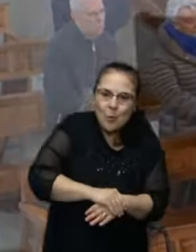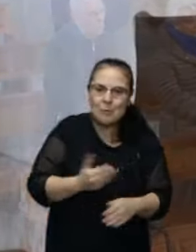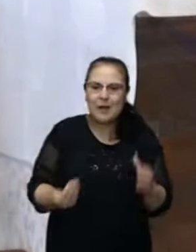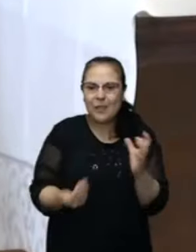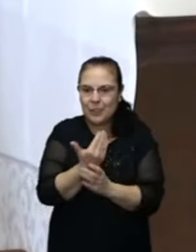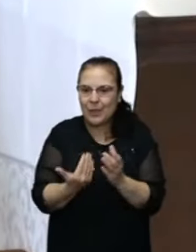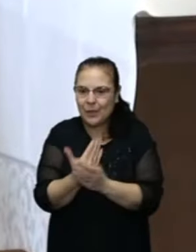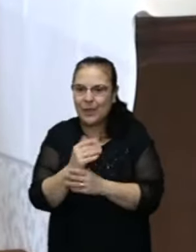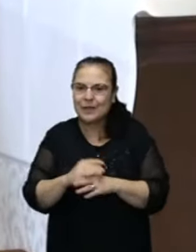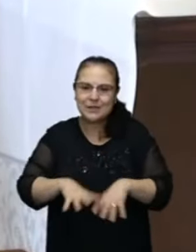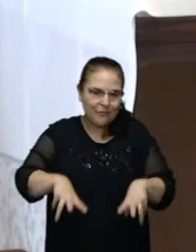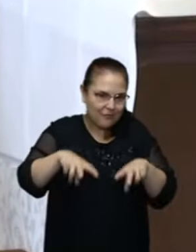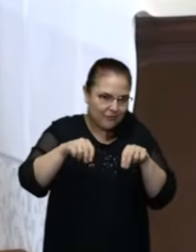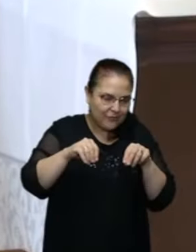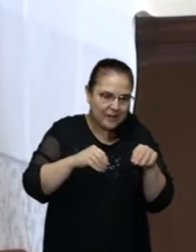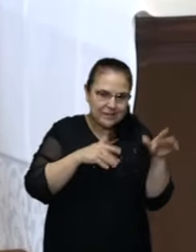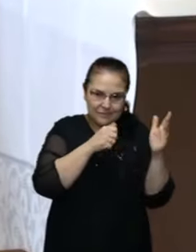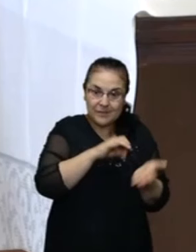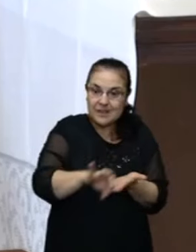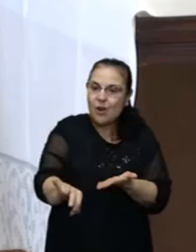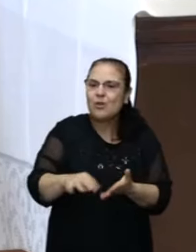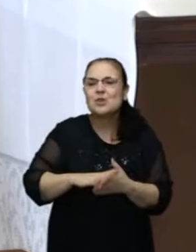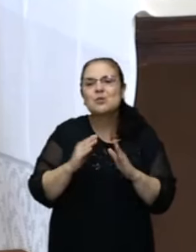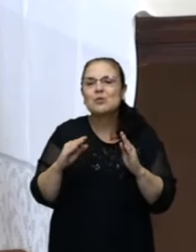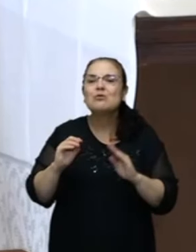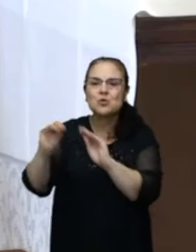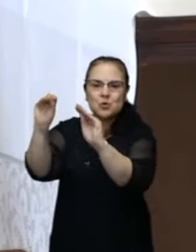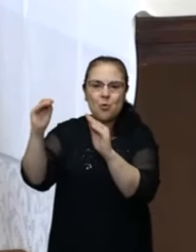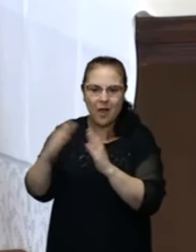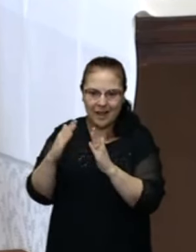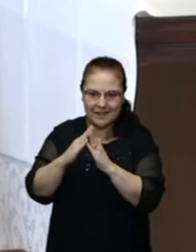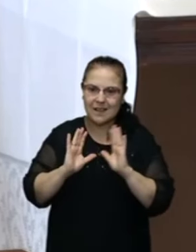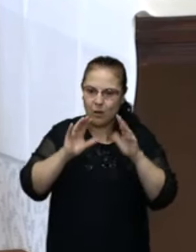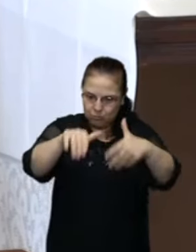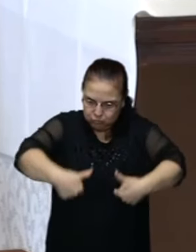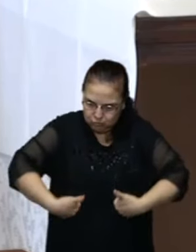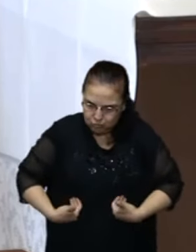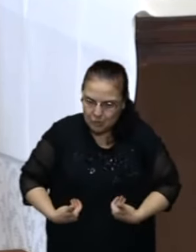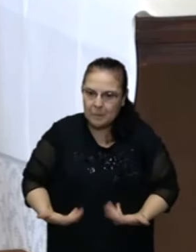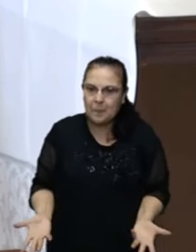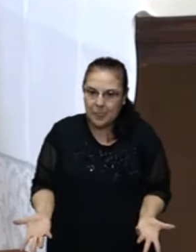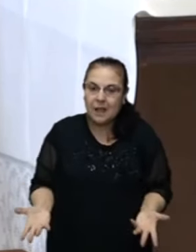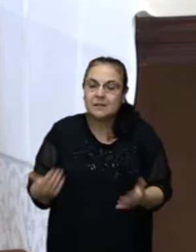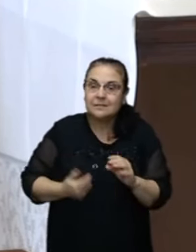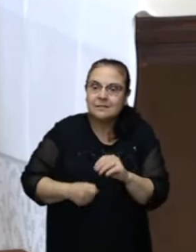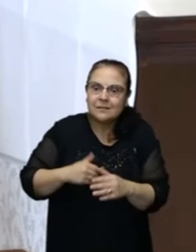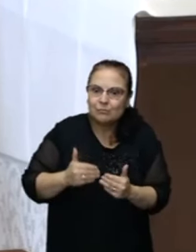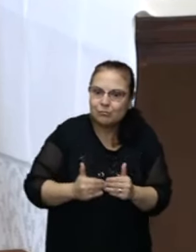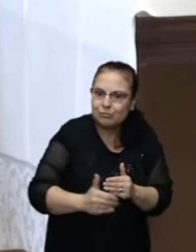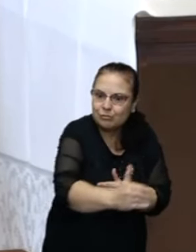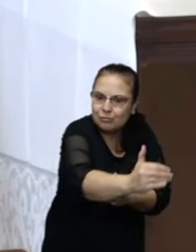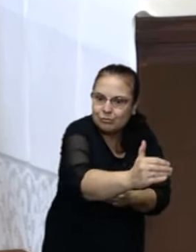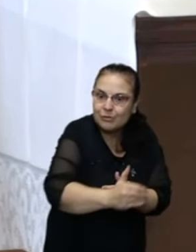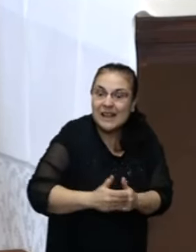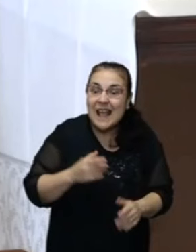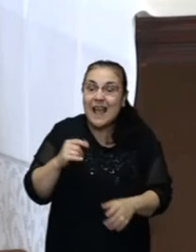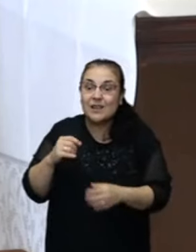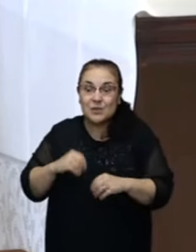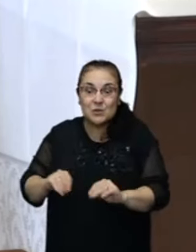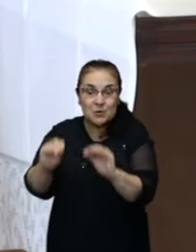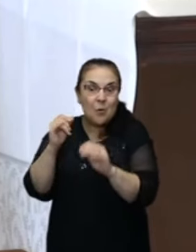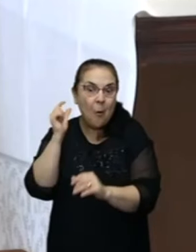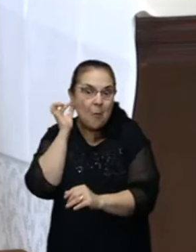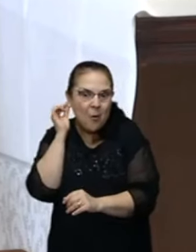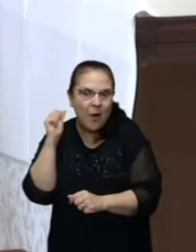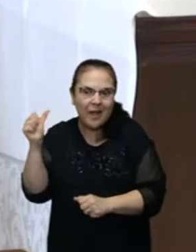servicio en el templo, volvió a su casa. Días después, concibió Isabel, su mujer, y